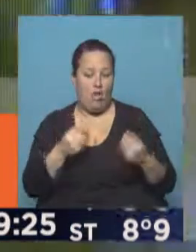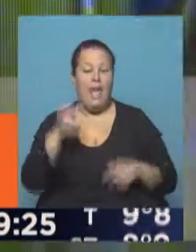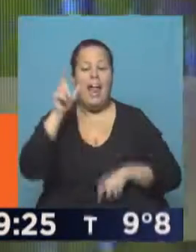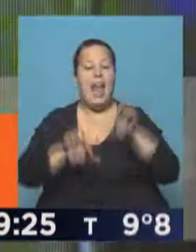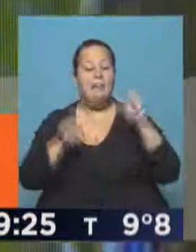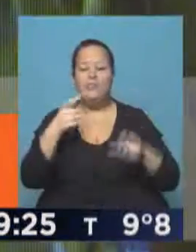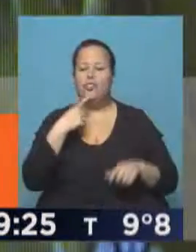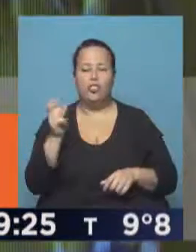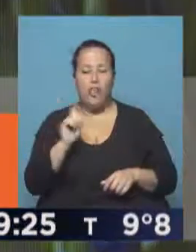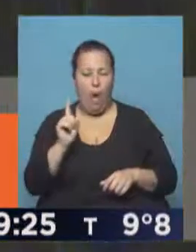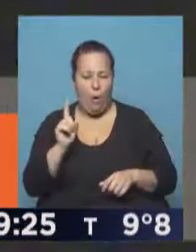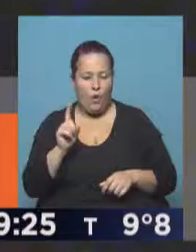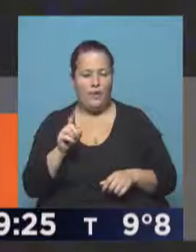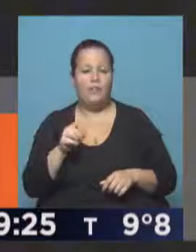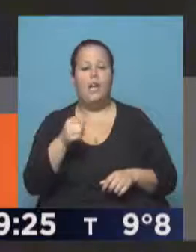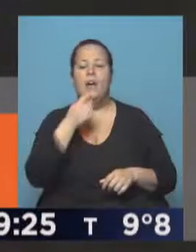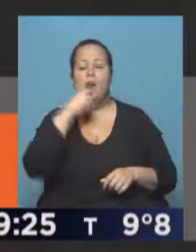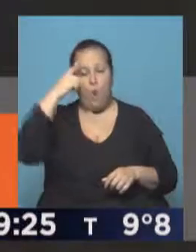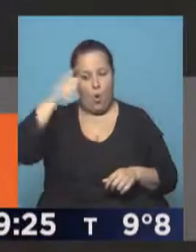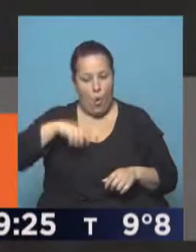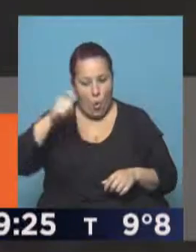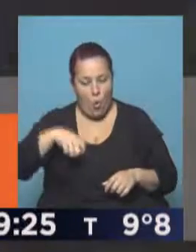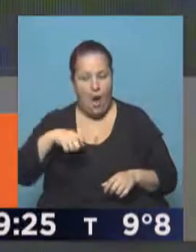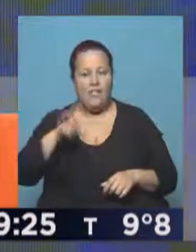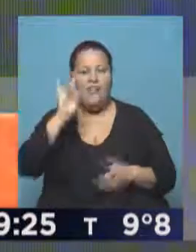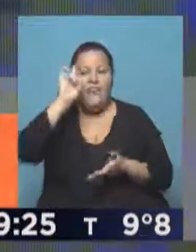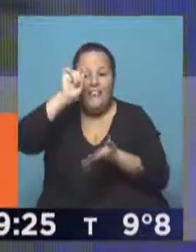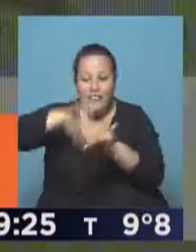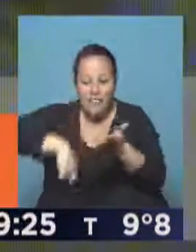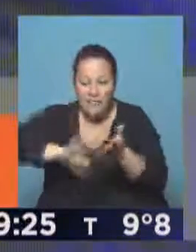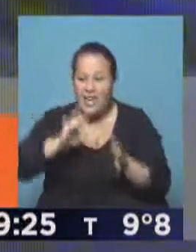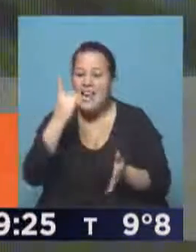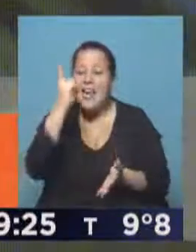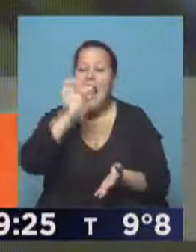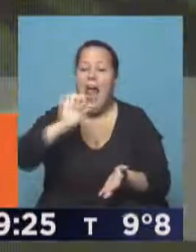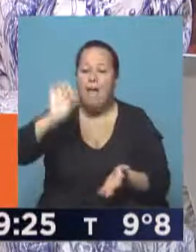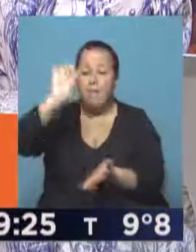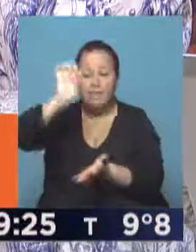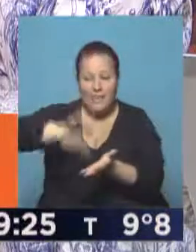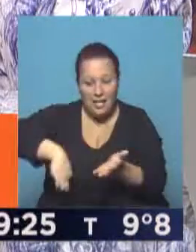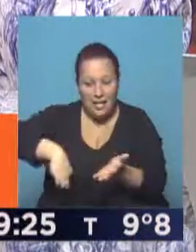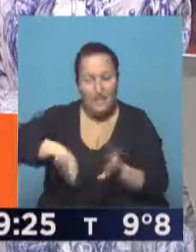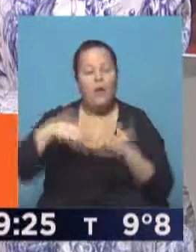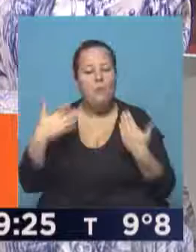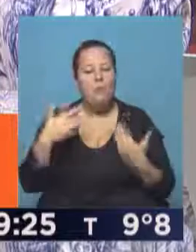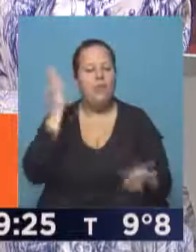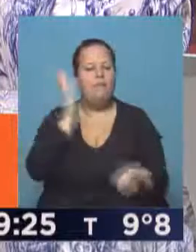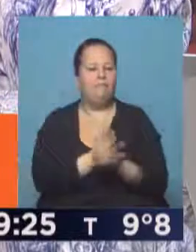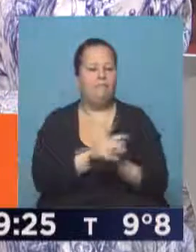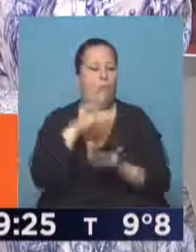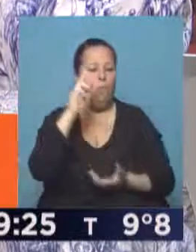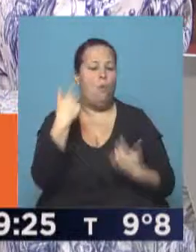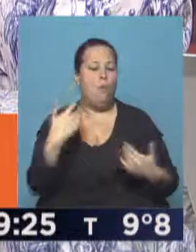gente no se da cuenta que un juez con su sola firma, con una sola lapicera, puede firmar una condena a